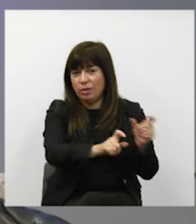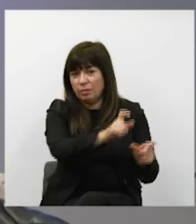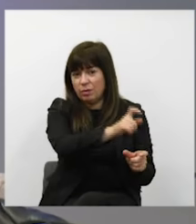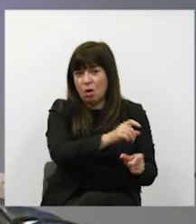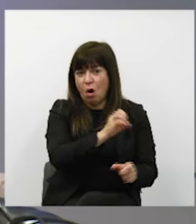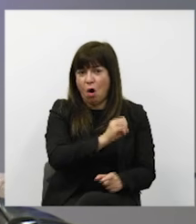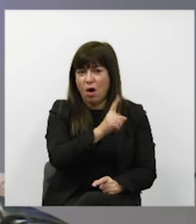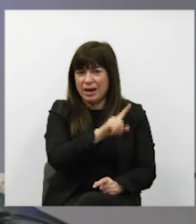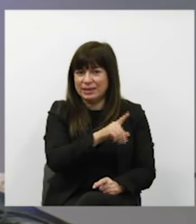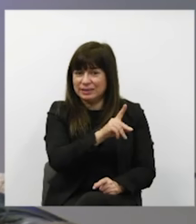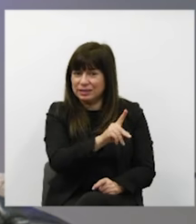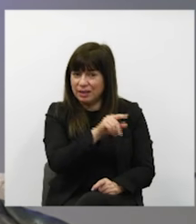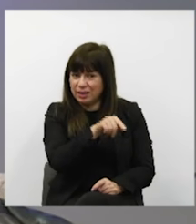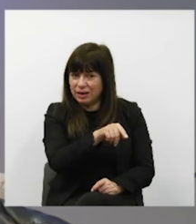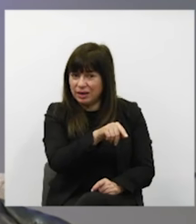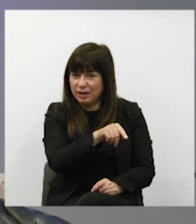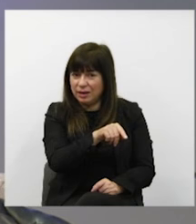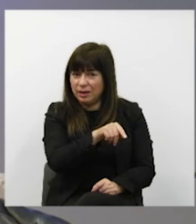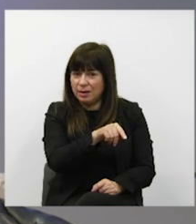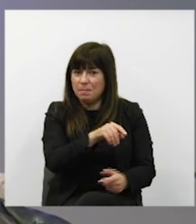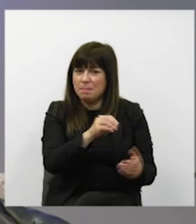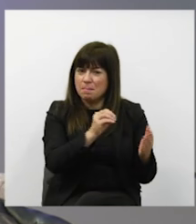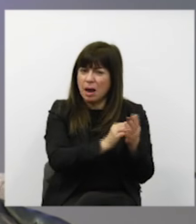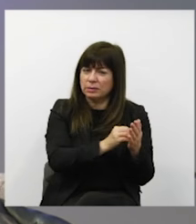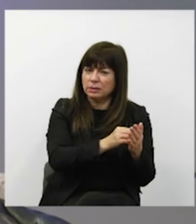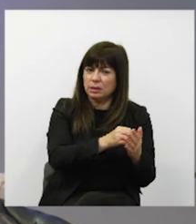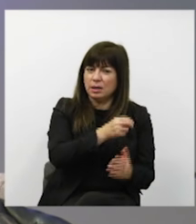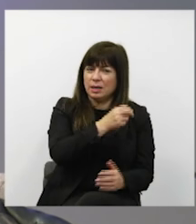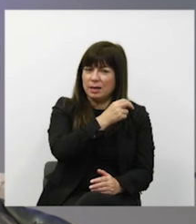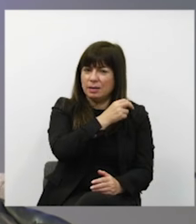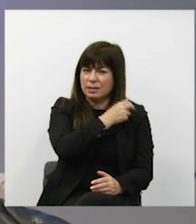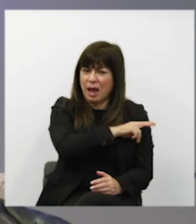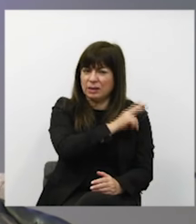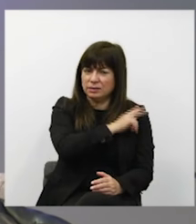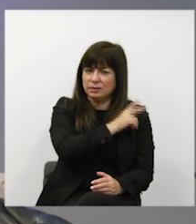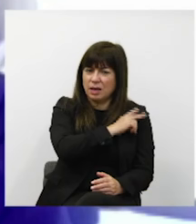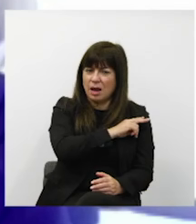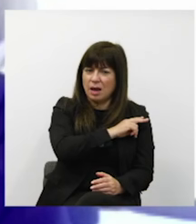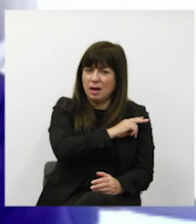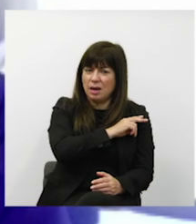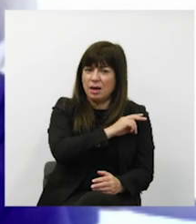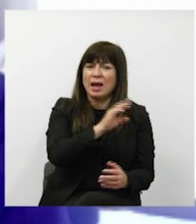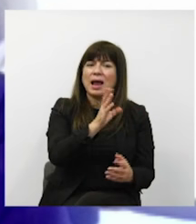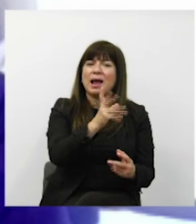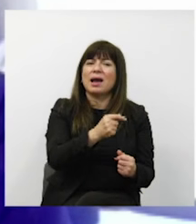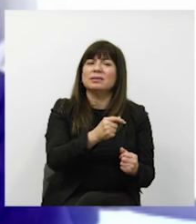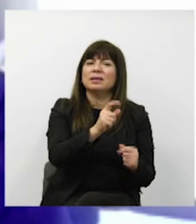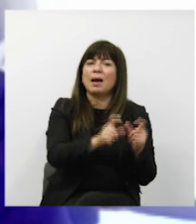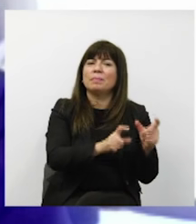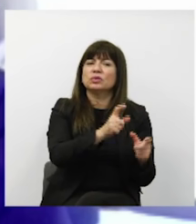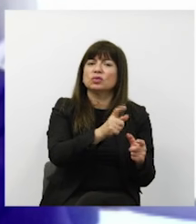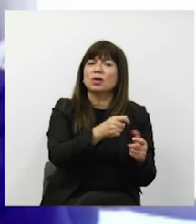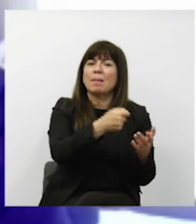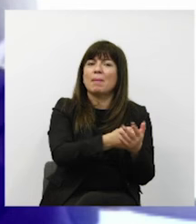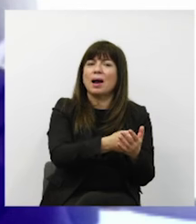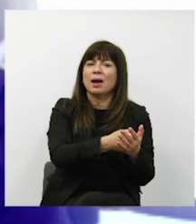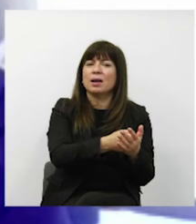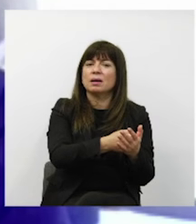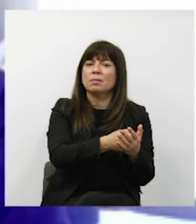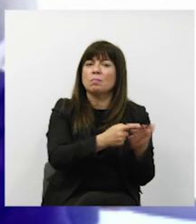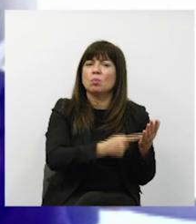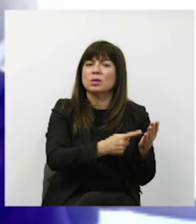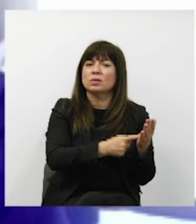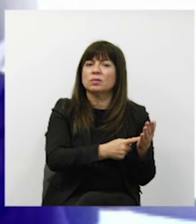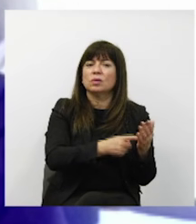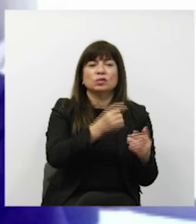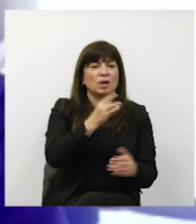la OCDE versus Chile, más que la tasa de marginal, es la cantidad de personas que pagan impuestos. En Chile solamente un 20% de las